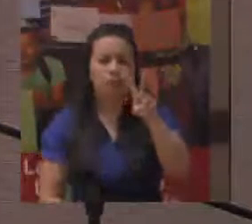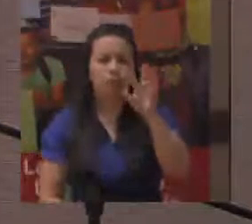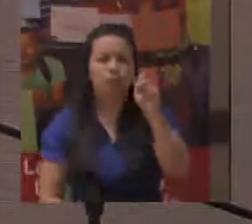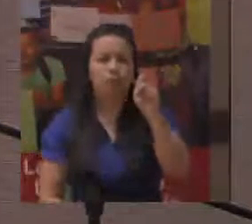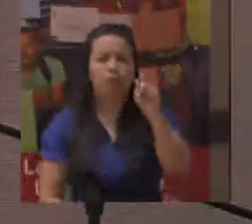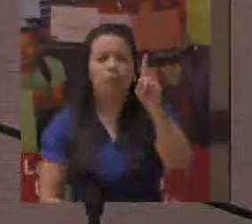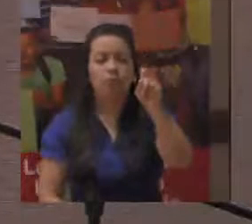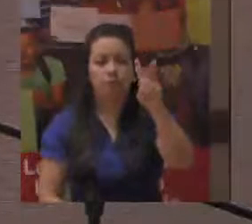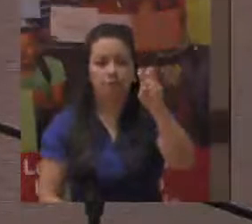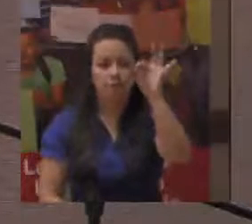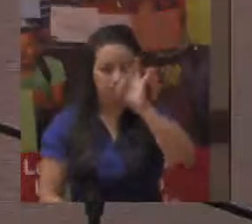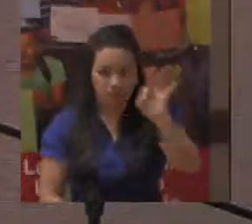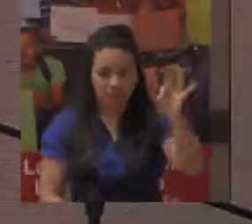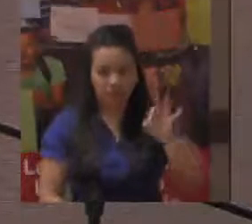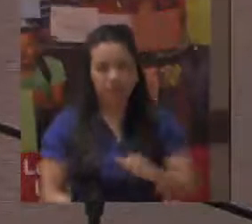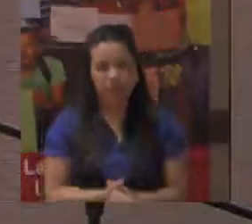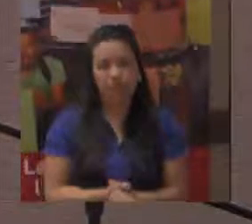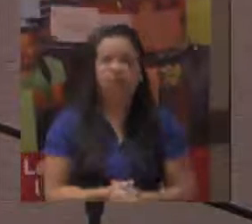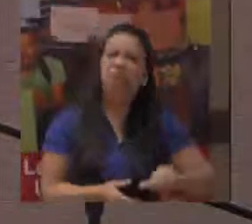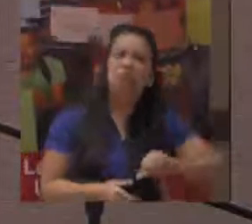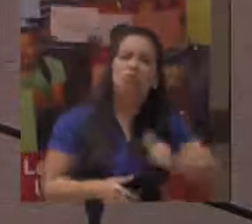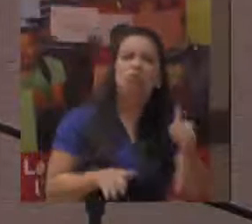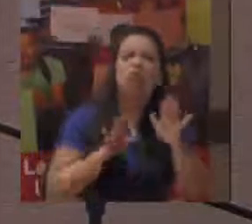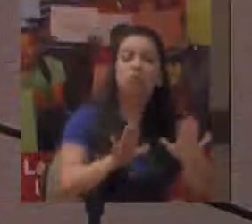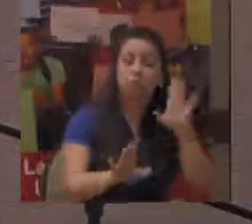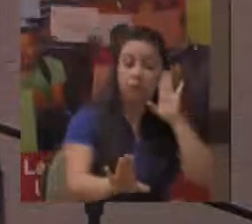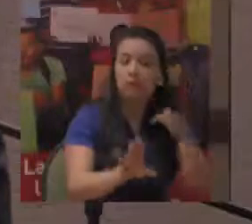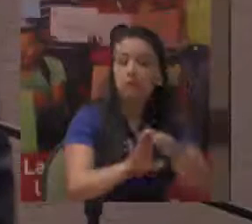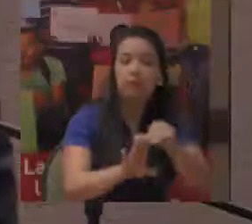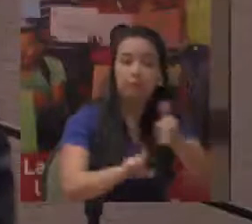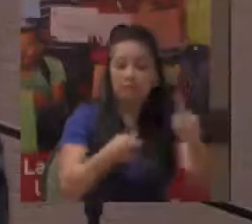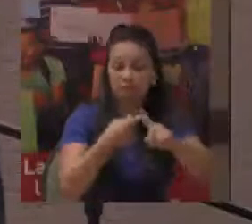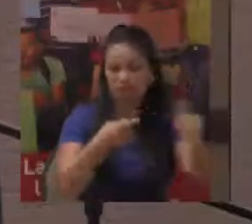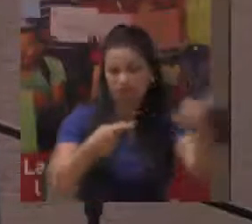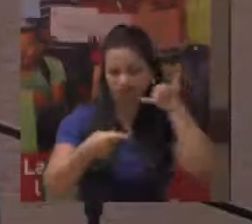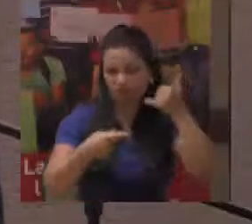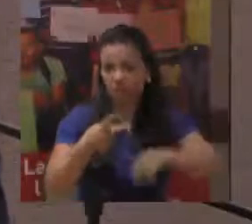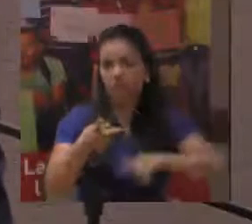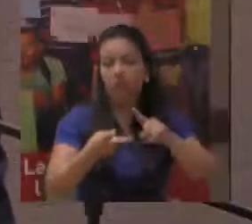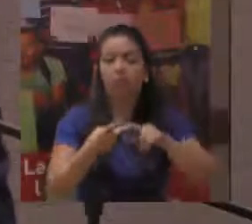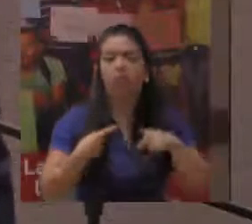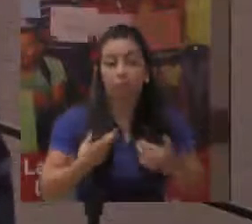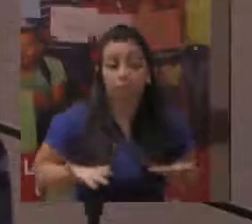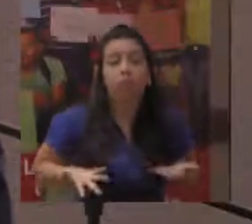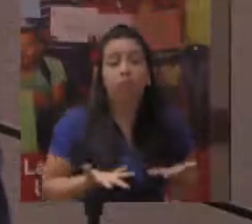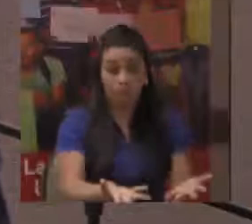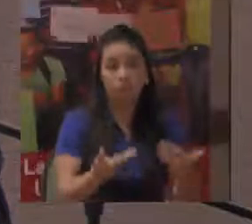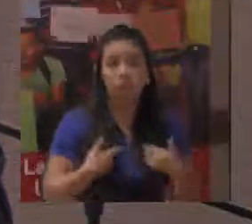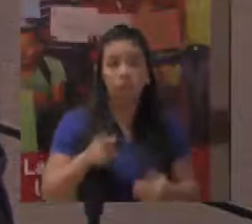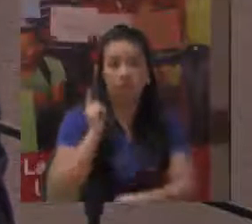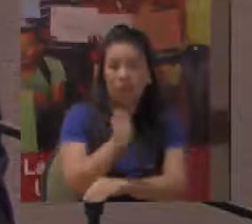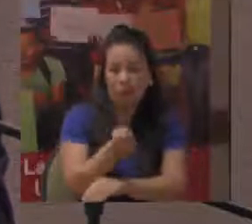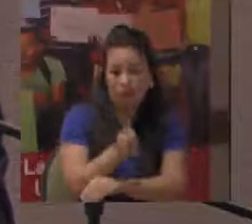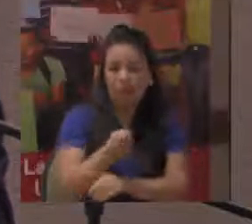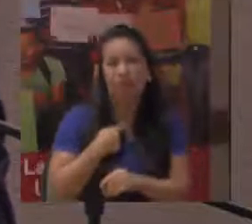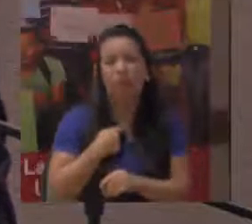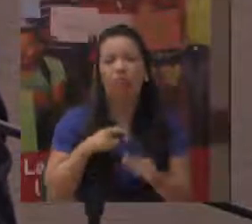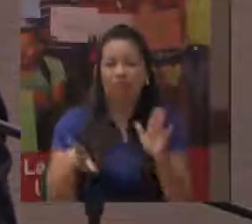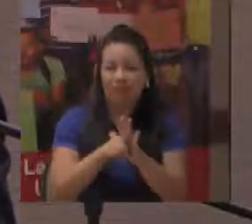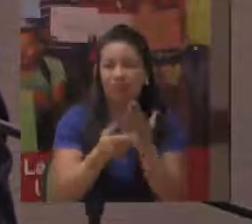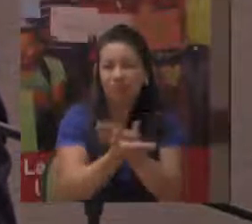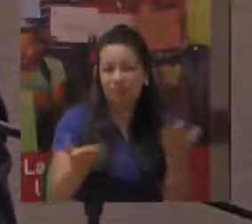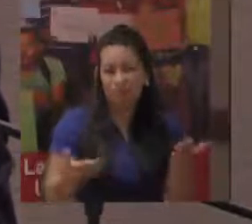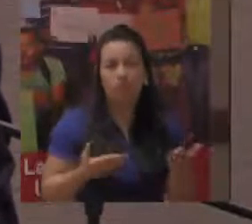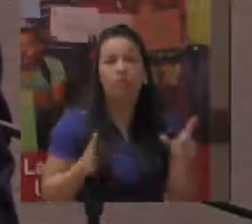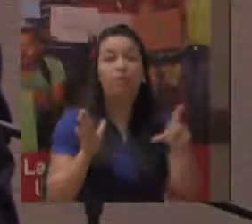92.67%. También otro punto de atención fuerte es lo referente a los beneficios jurídicos de la población desmovilizada, en especial lo que tiene que